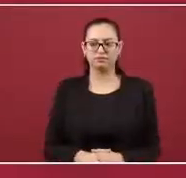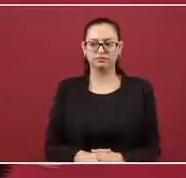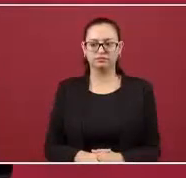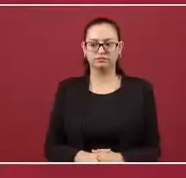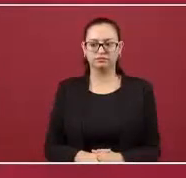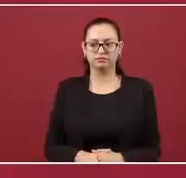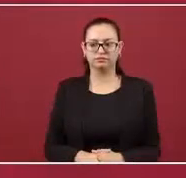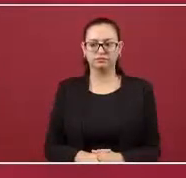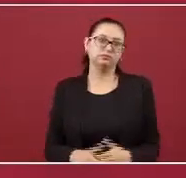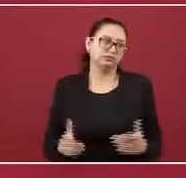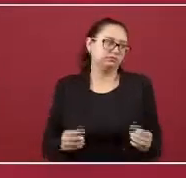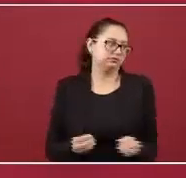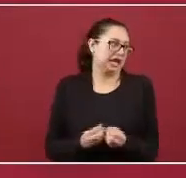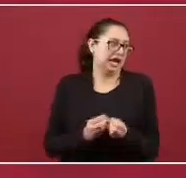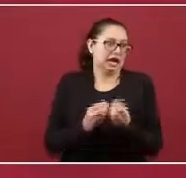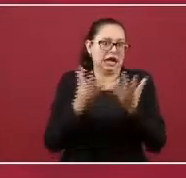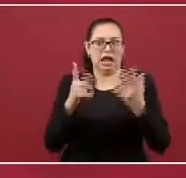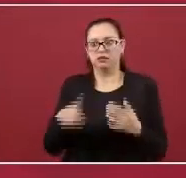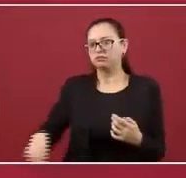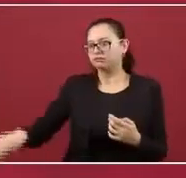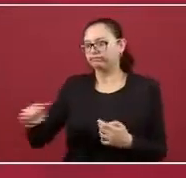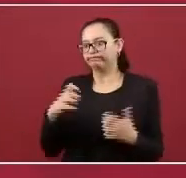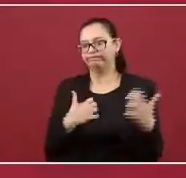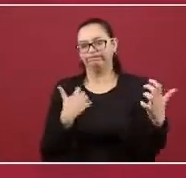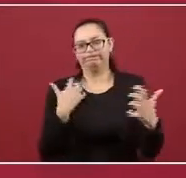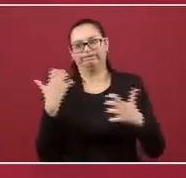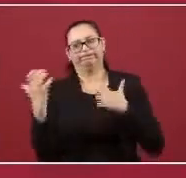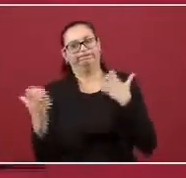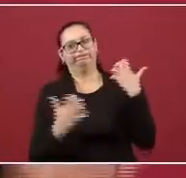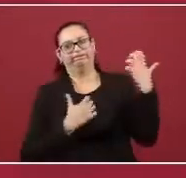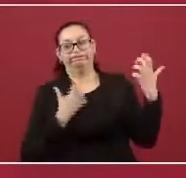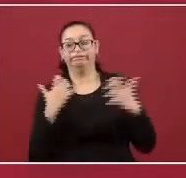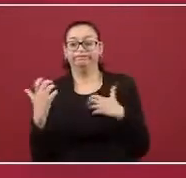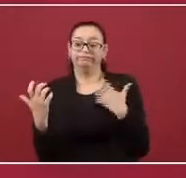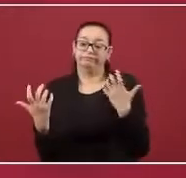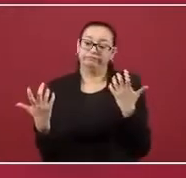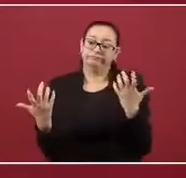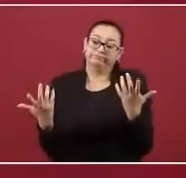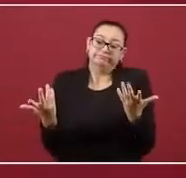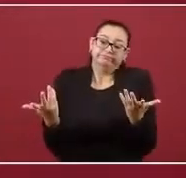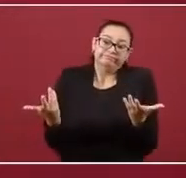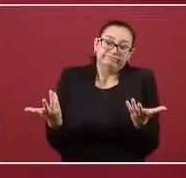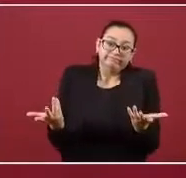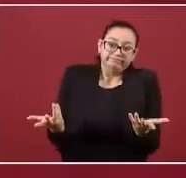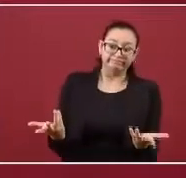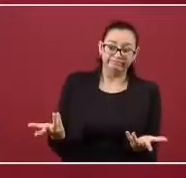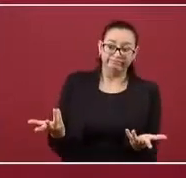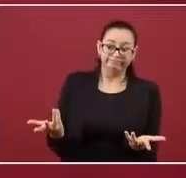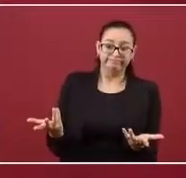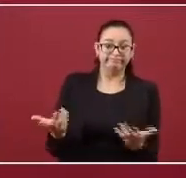que les molesta mucho, pero ¿qué hacemos?